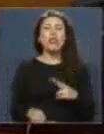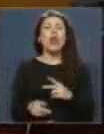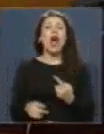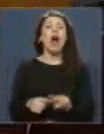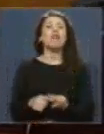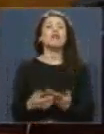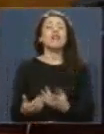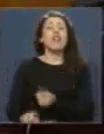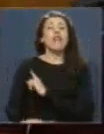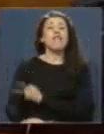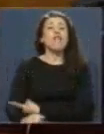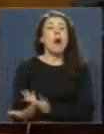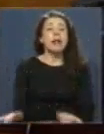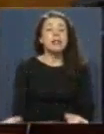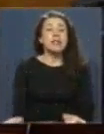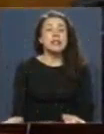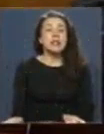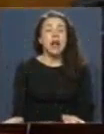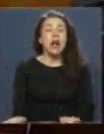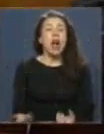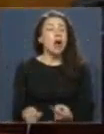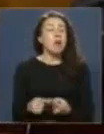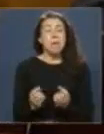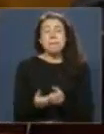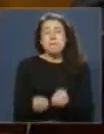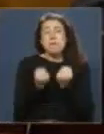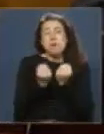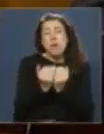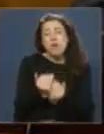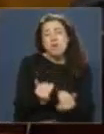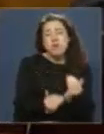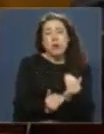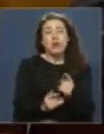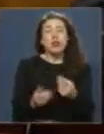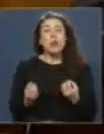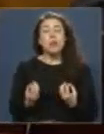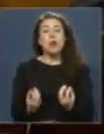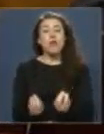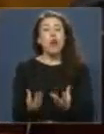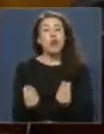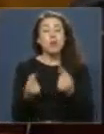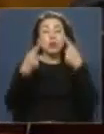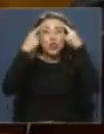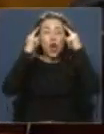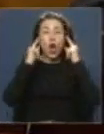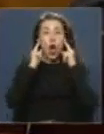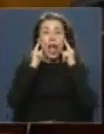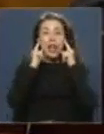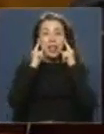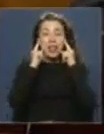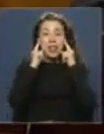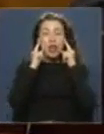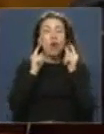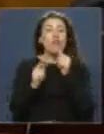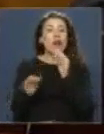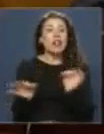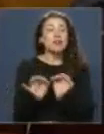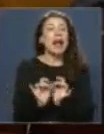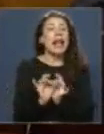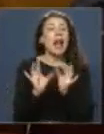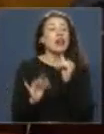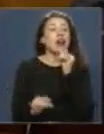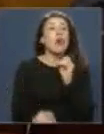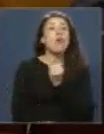de la fuerza de manera desproporcionada, causando una cifra de heridos hasta ahora no transparentada,